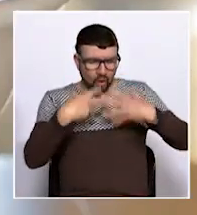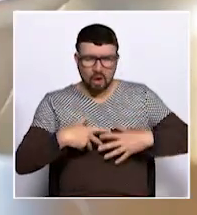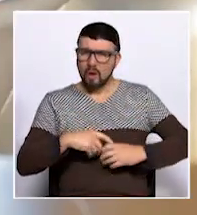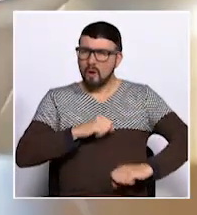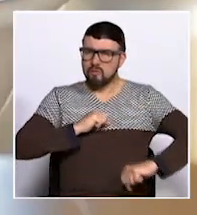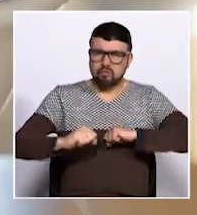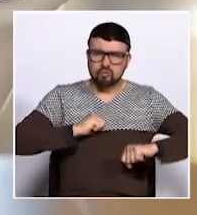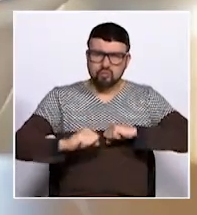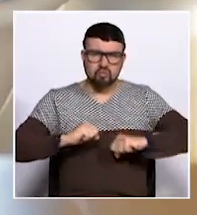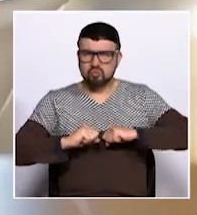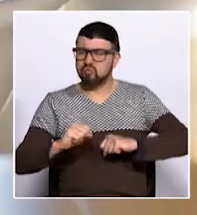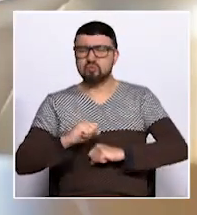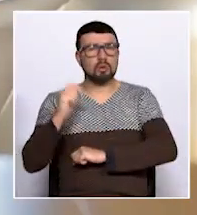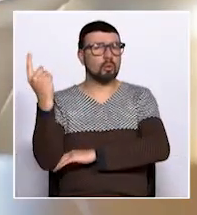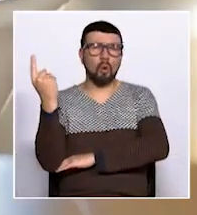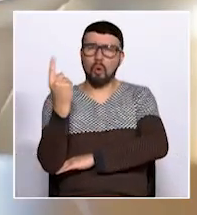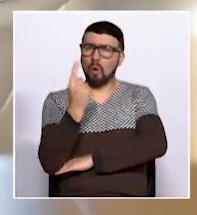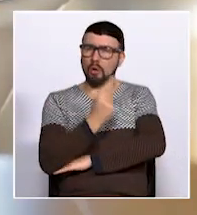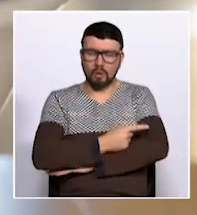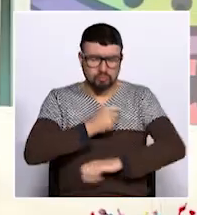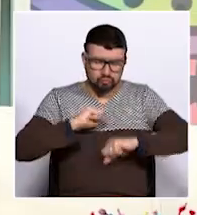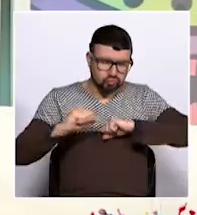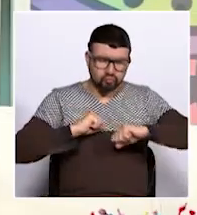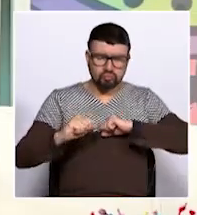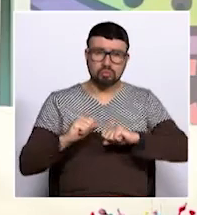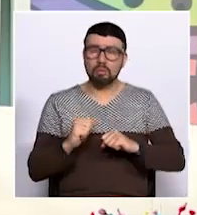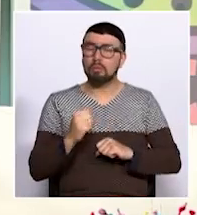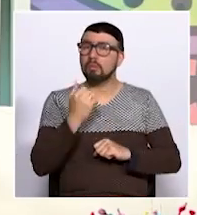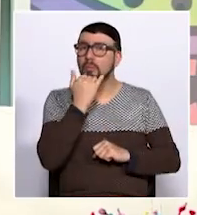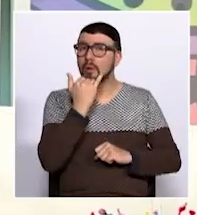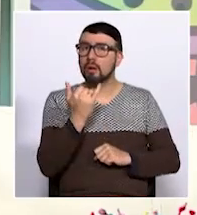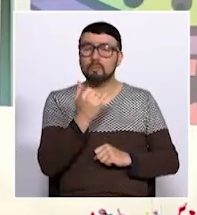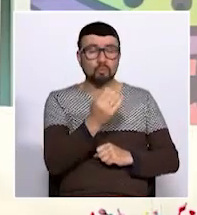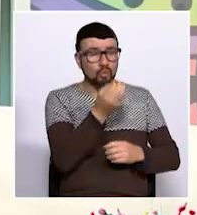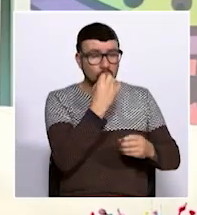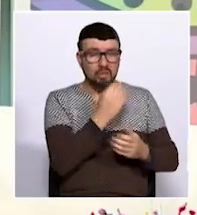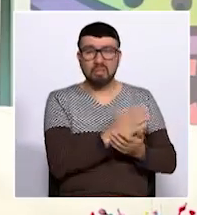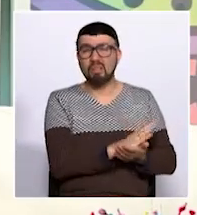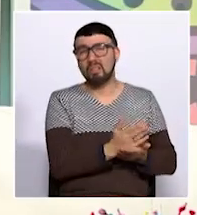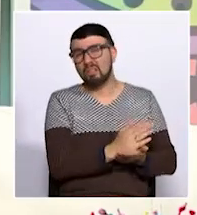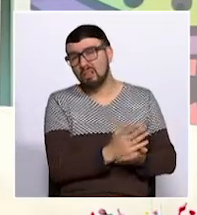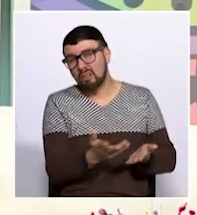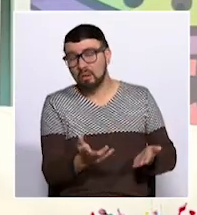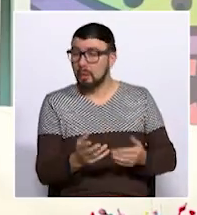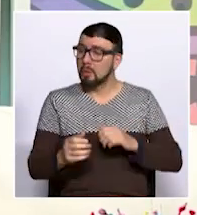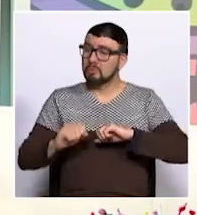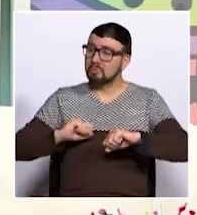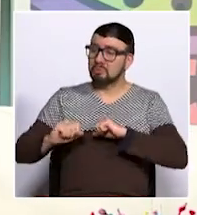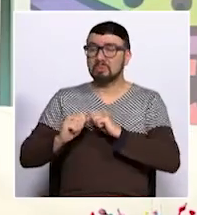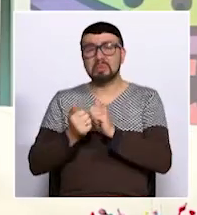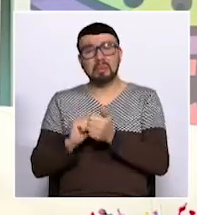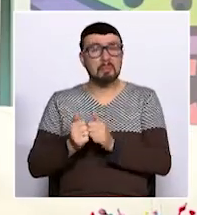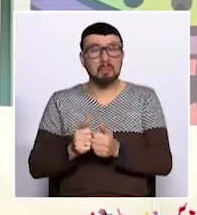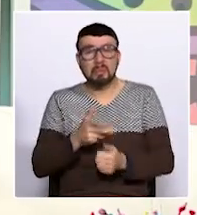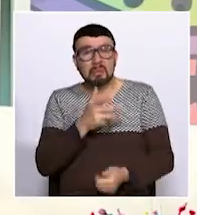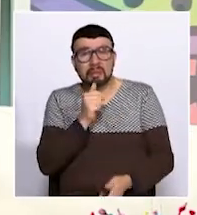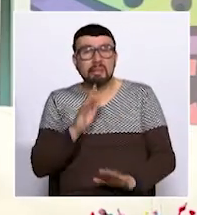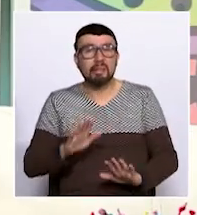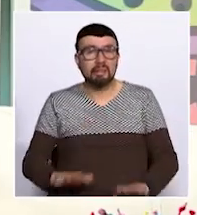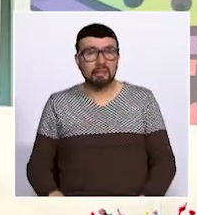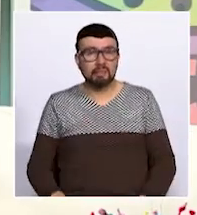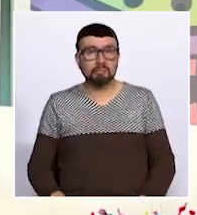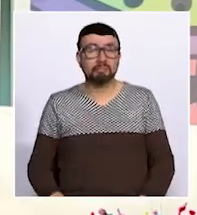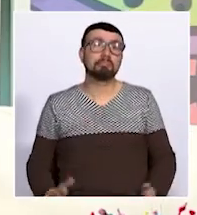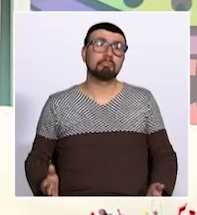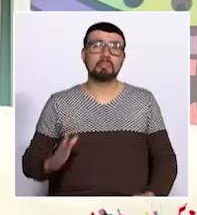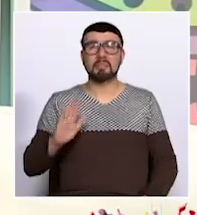día. Entonces, ¿qué pasa? Nos estamos alimentando mal, no estamos haciendo una actividad física, y por último vivimos